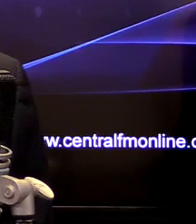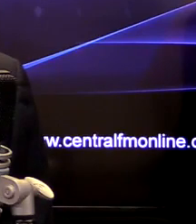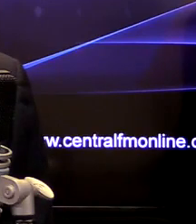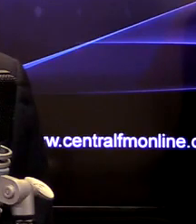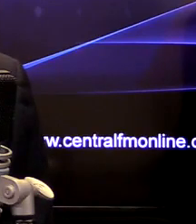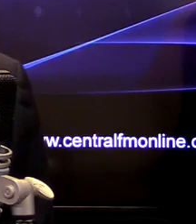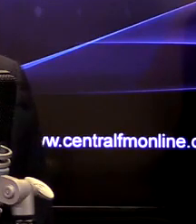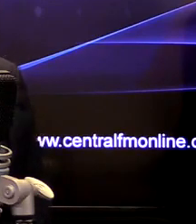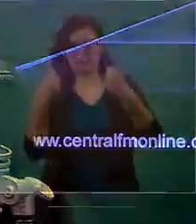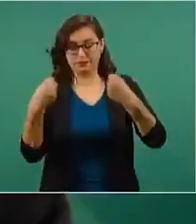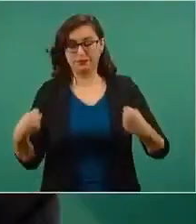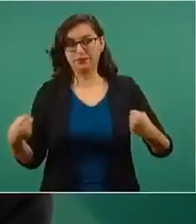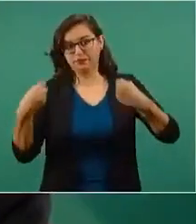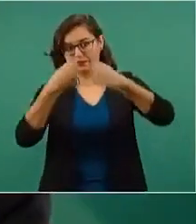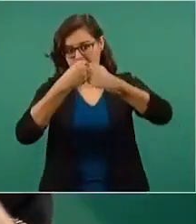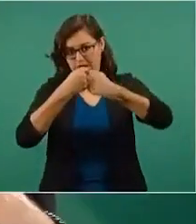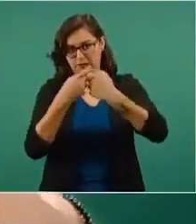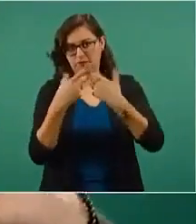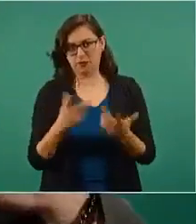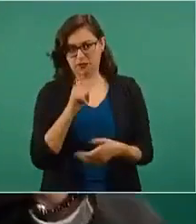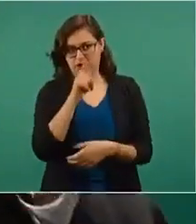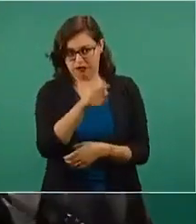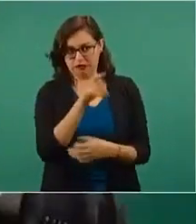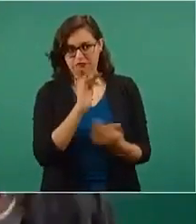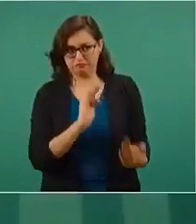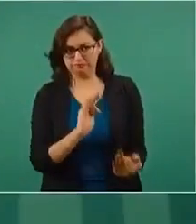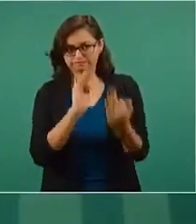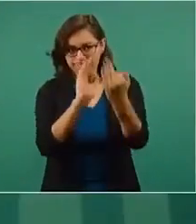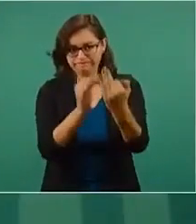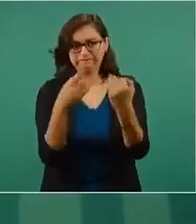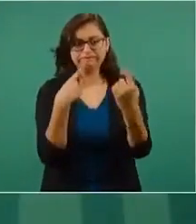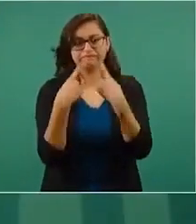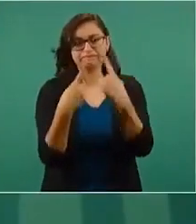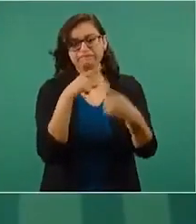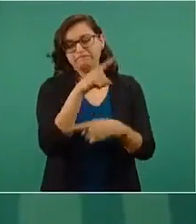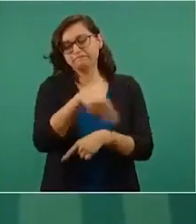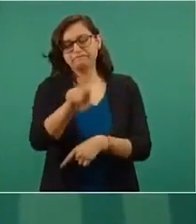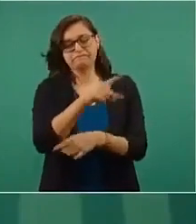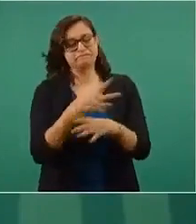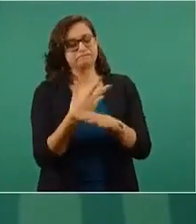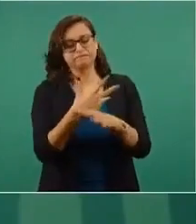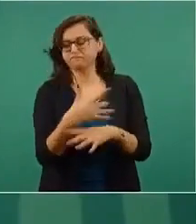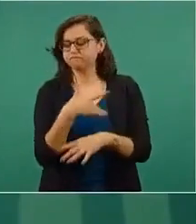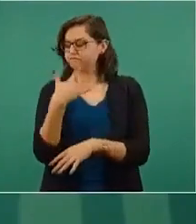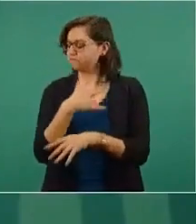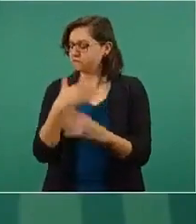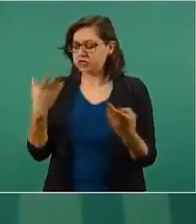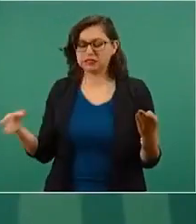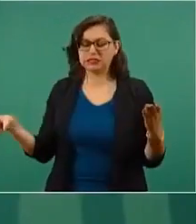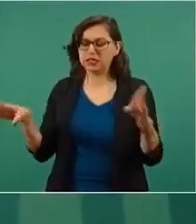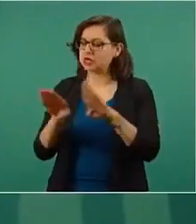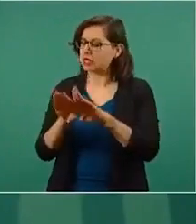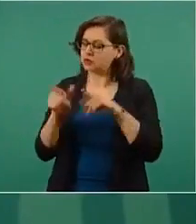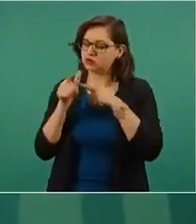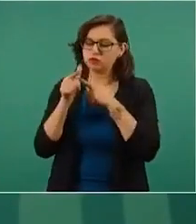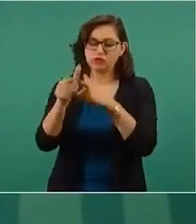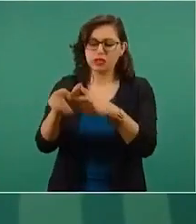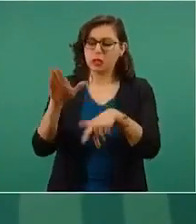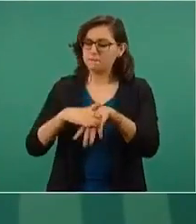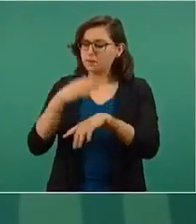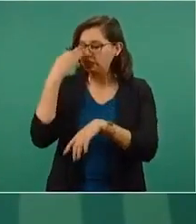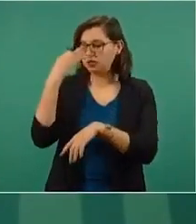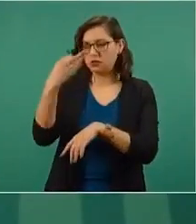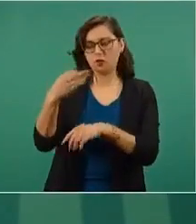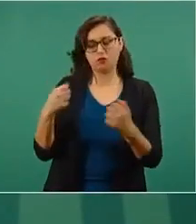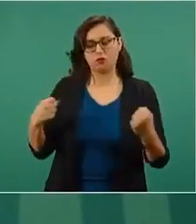del COVID. Habla. Ellos tomaron la decisión de prolongar todavía las restricciones porque no han terminado